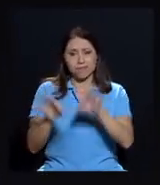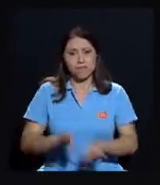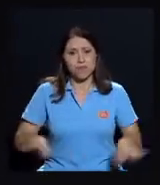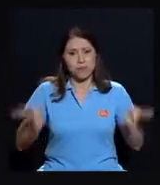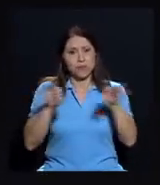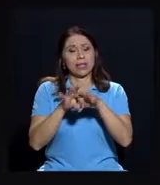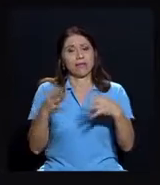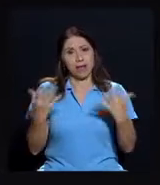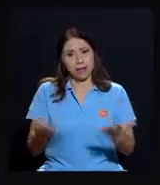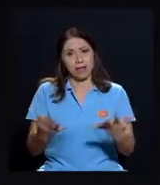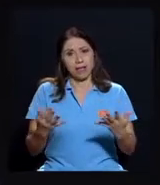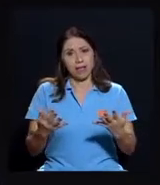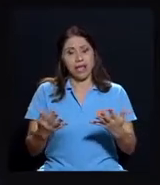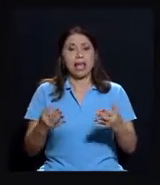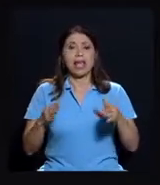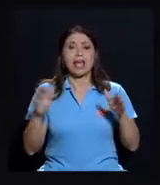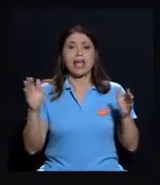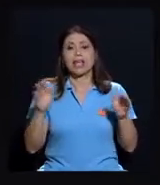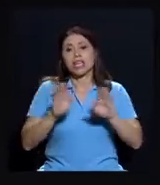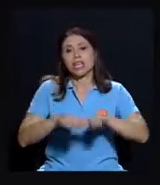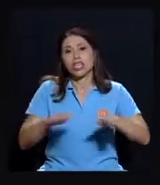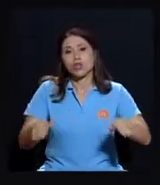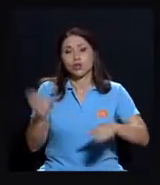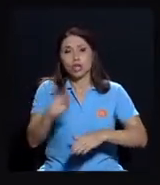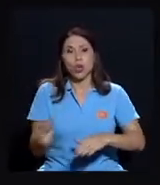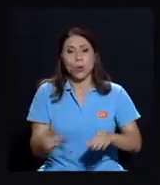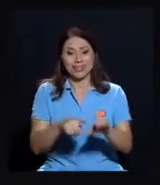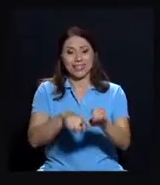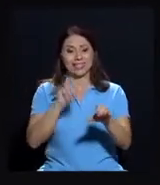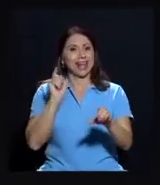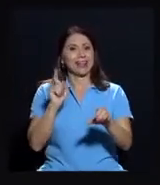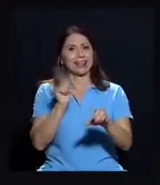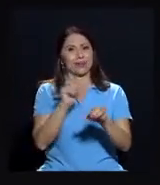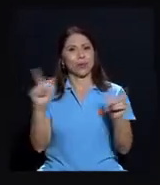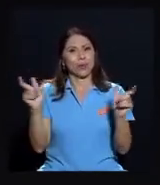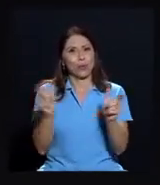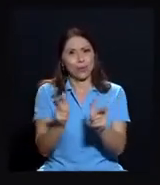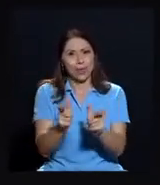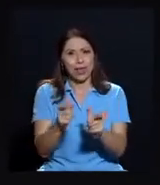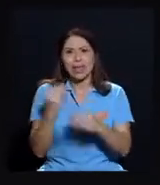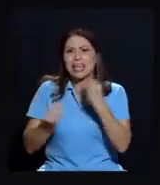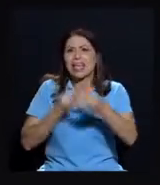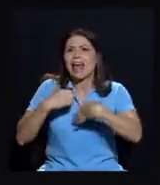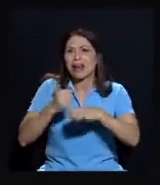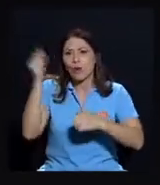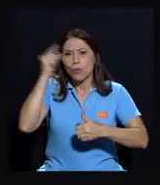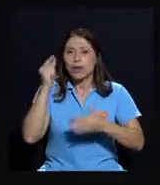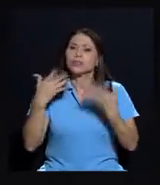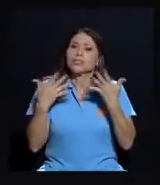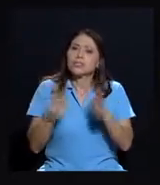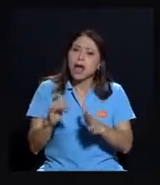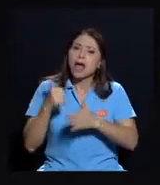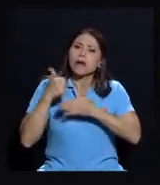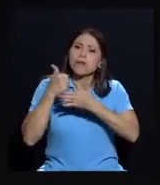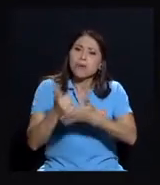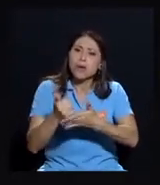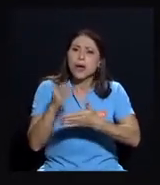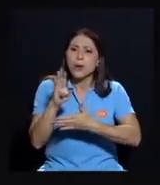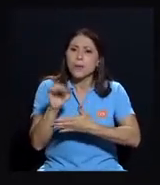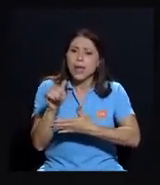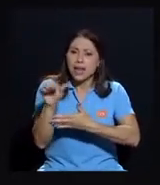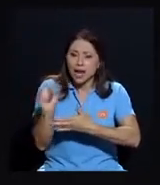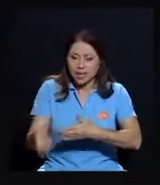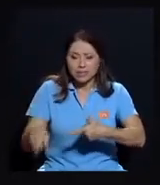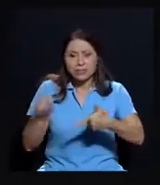niños y jóvenes que se salen del colegio que hará distinto si los gobiernos lo han intentado con becas el programa avancemos